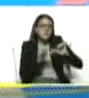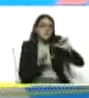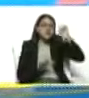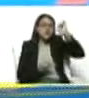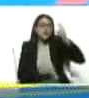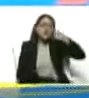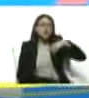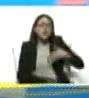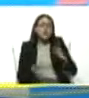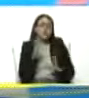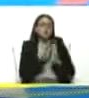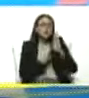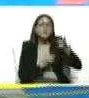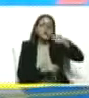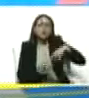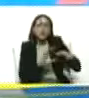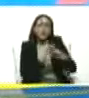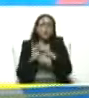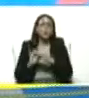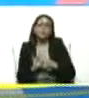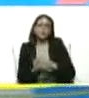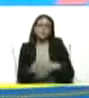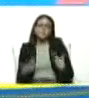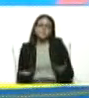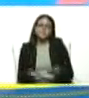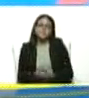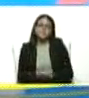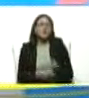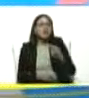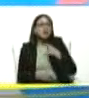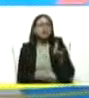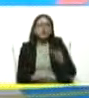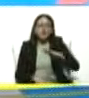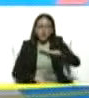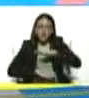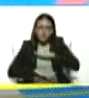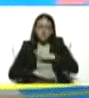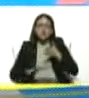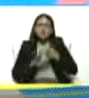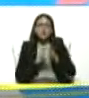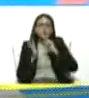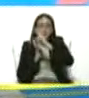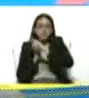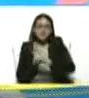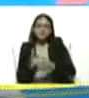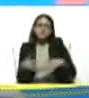país, para el bienestar de un país, para satisfacer necesidades materiales.